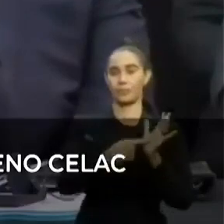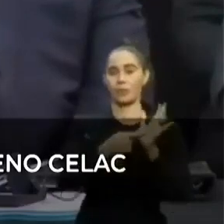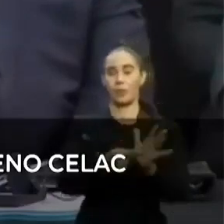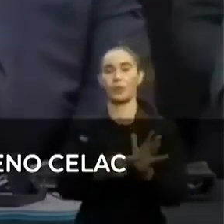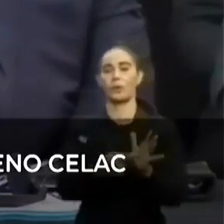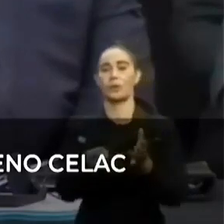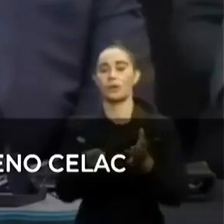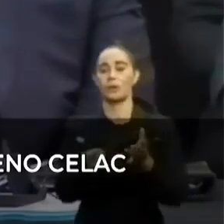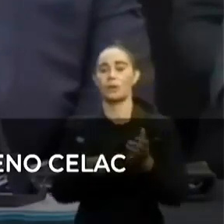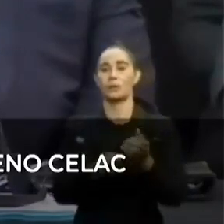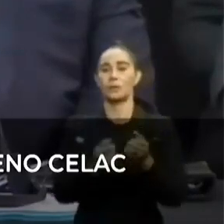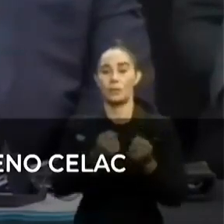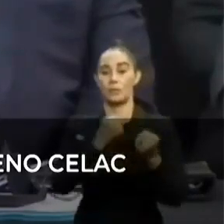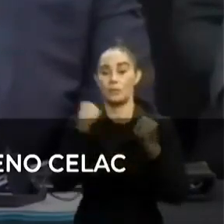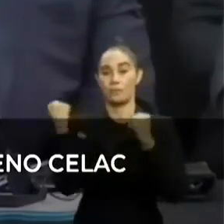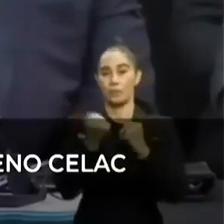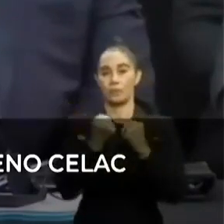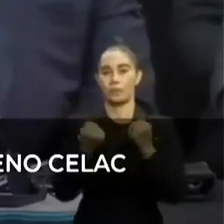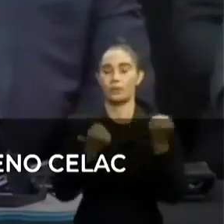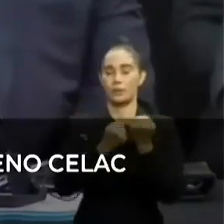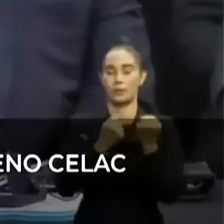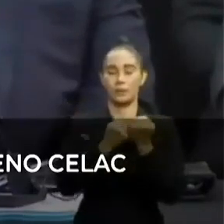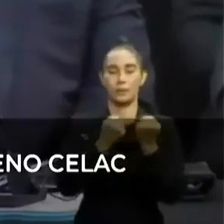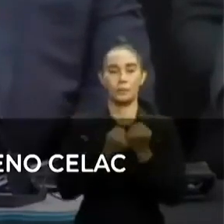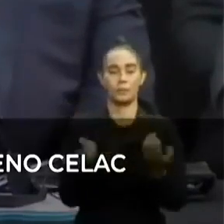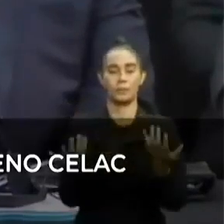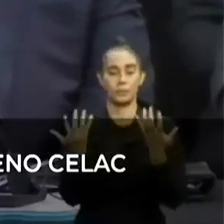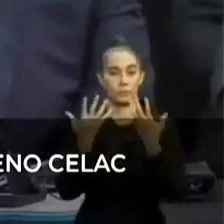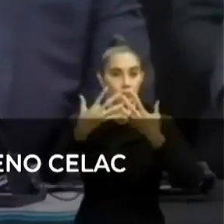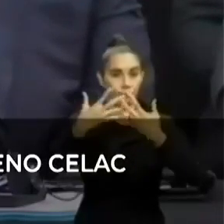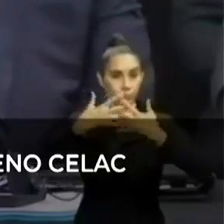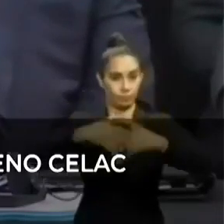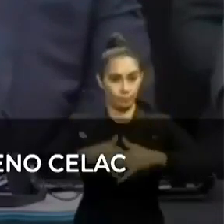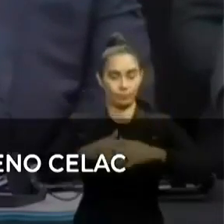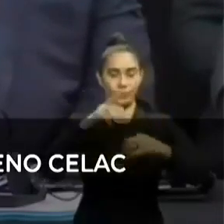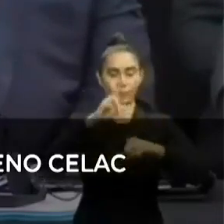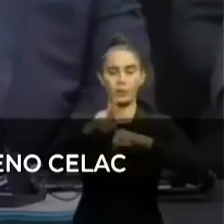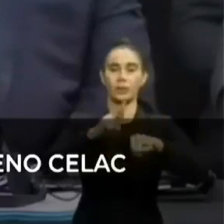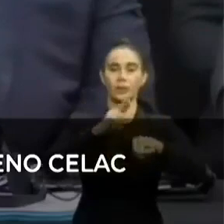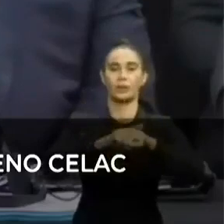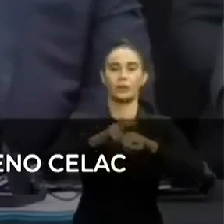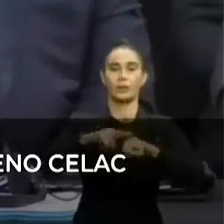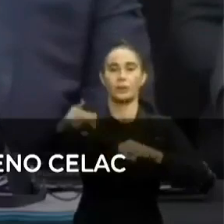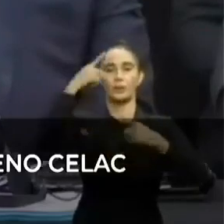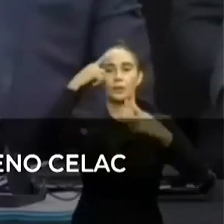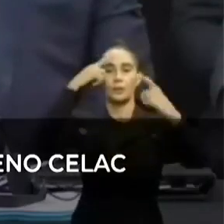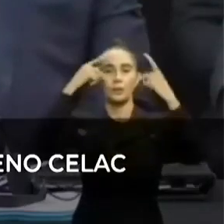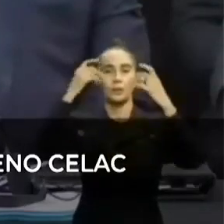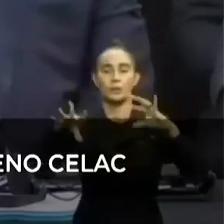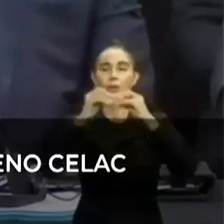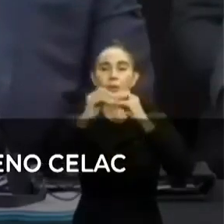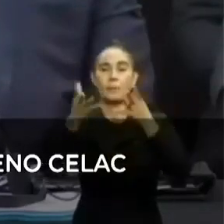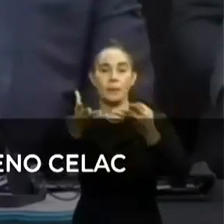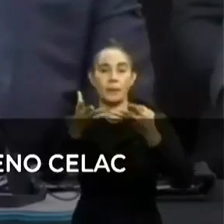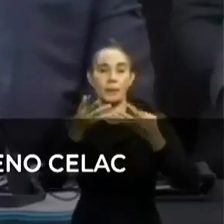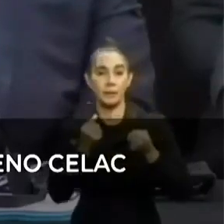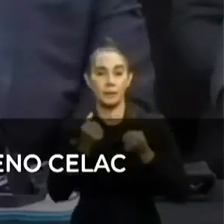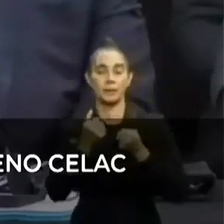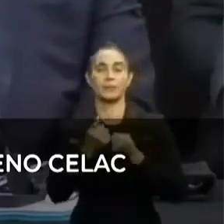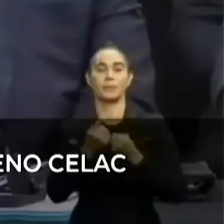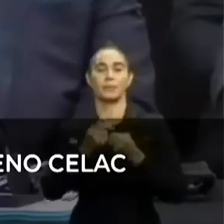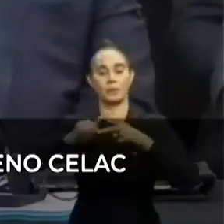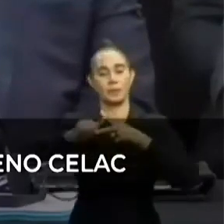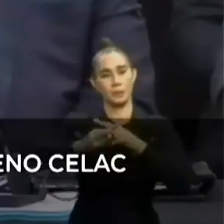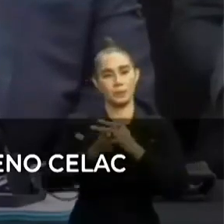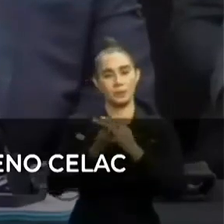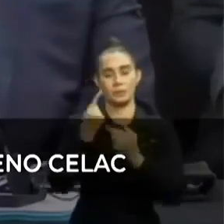las columnas para consolidar la integración regional, que es uno de los sueños más codiciados desde la fundación de